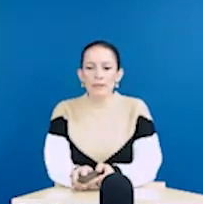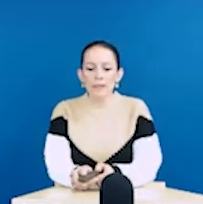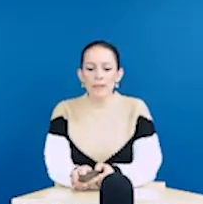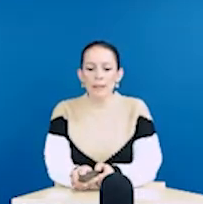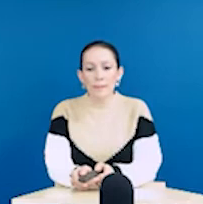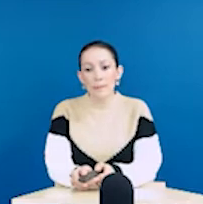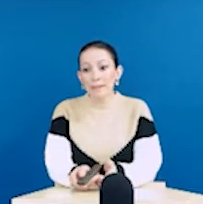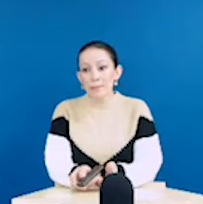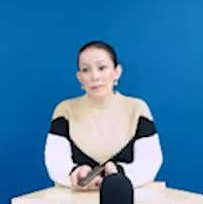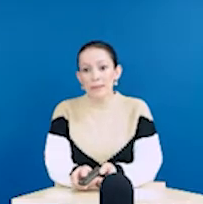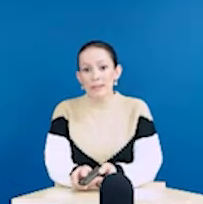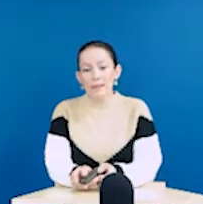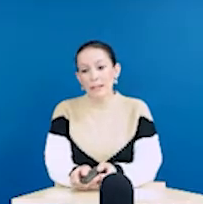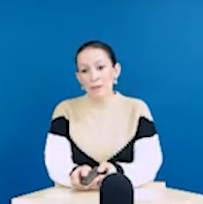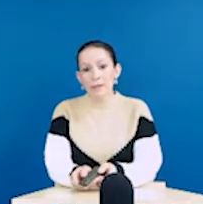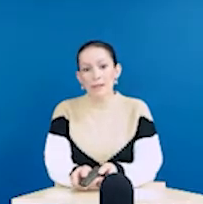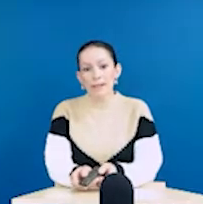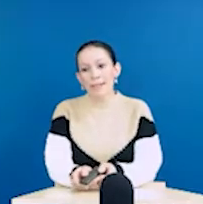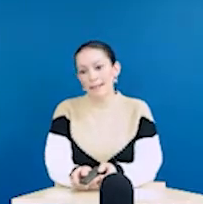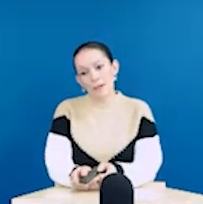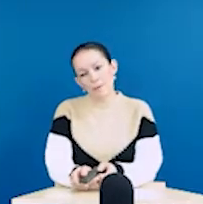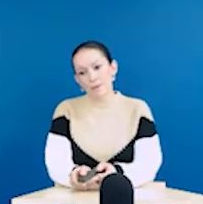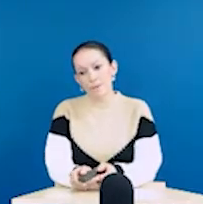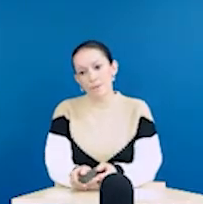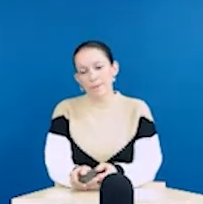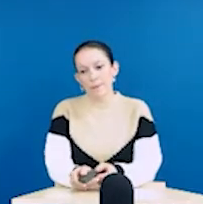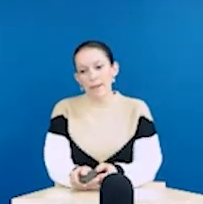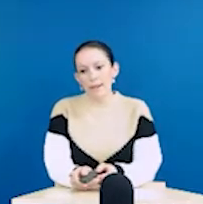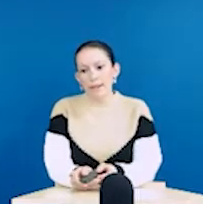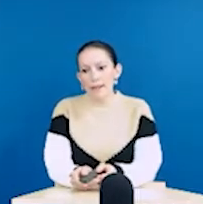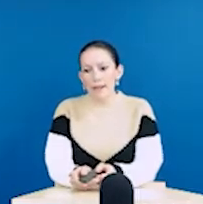último, queremos trabajar el tema más importante y el que nos trae aquí, que es la educación.